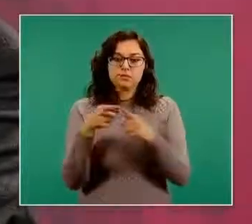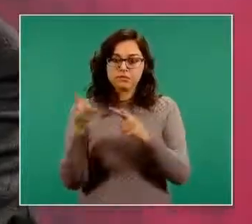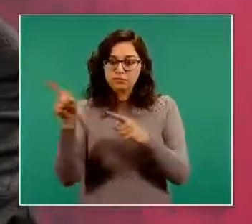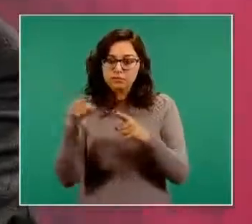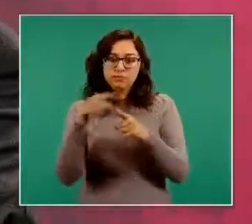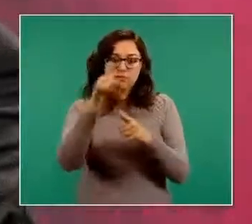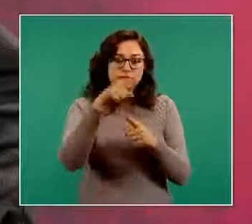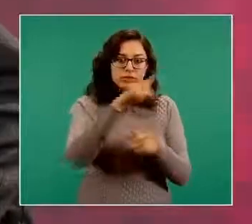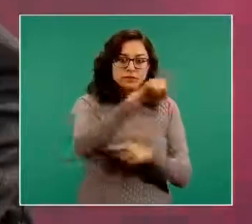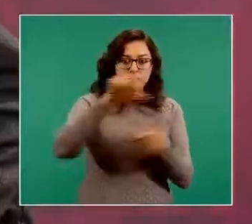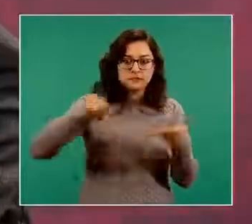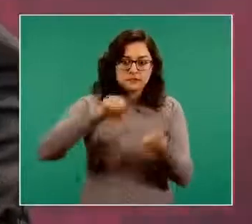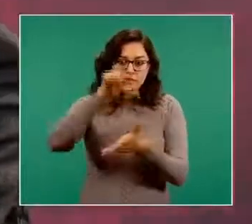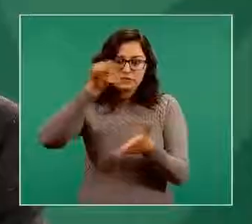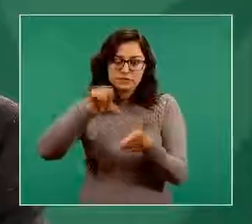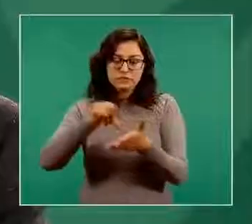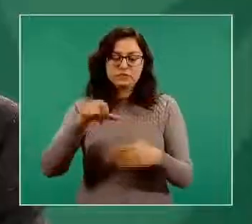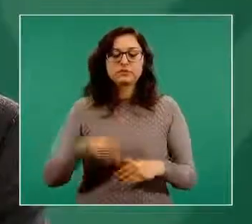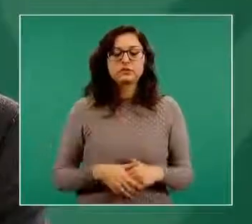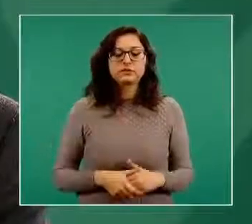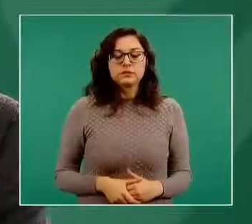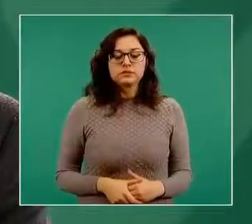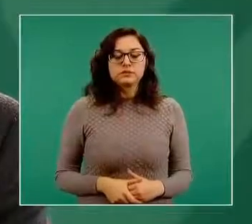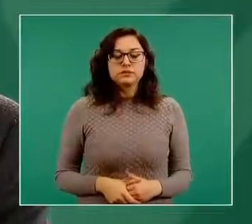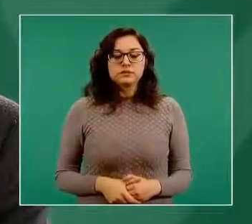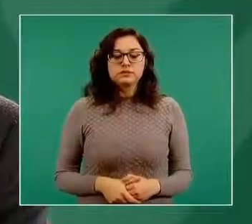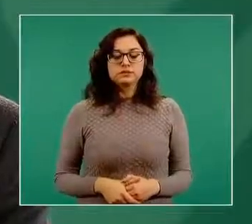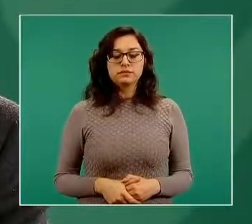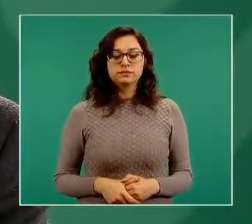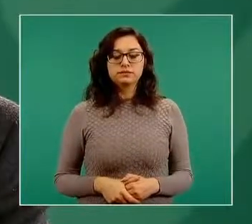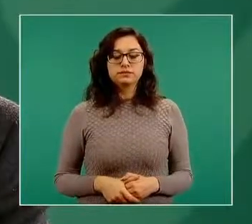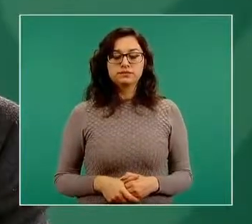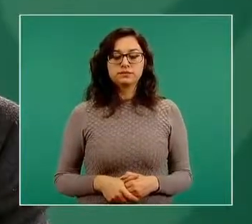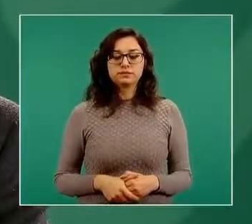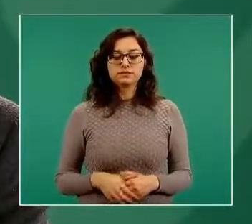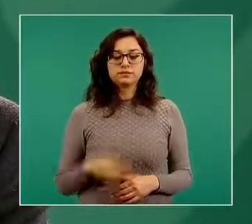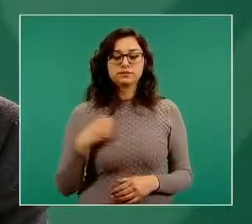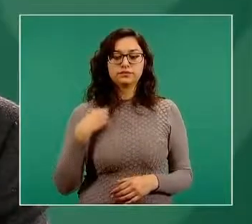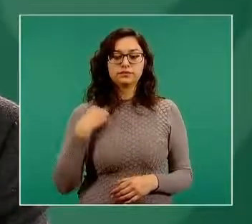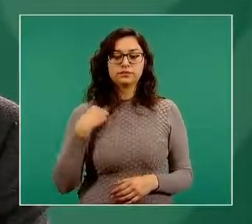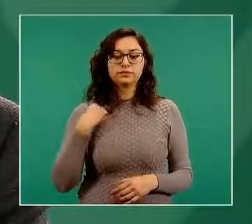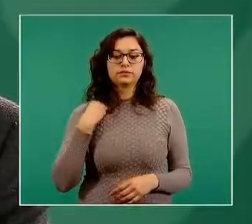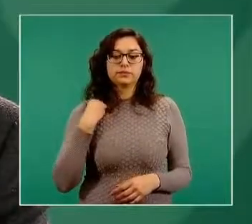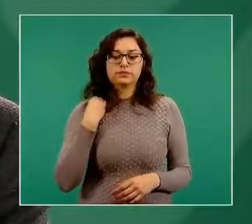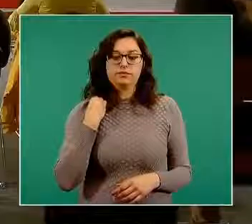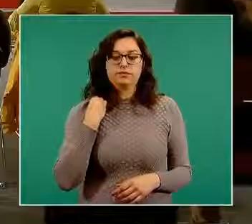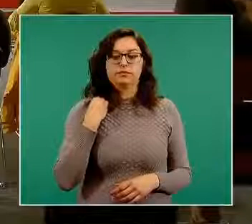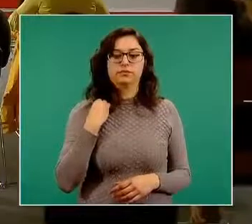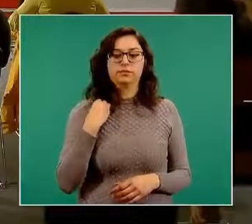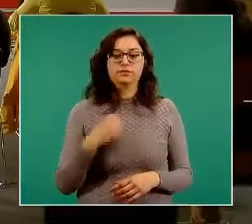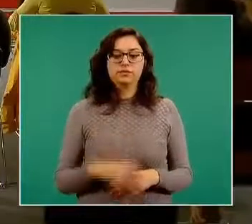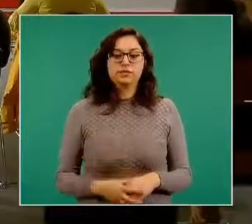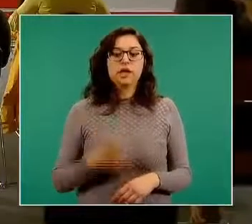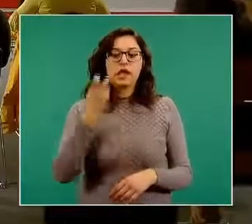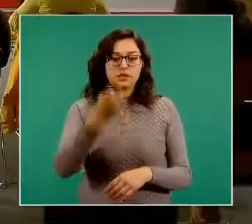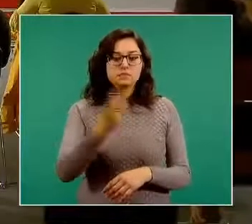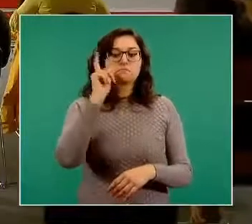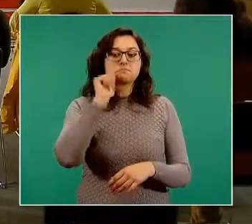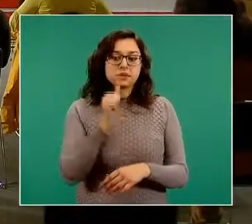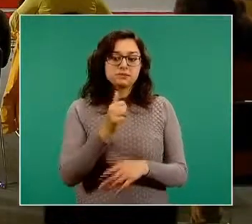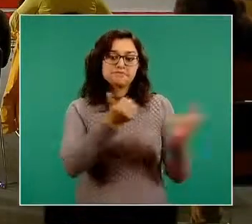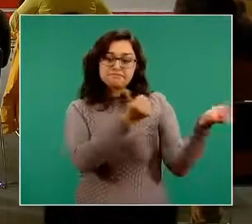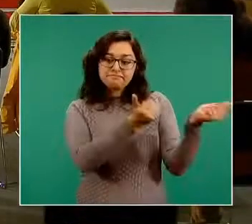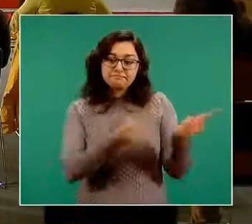nos facilitan la logística. Eso es lo que se tiene para mañana